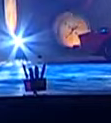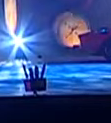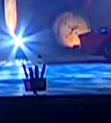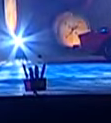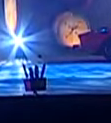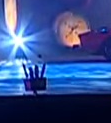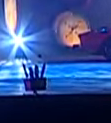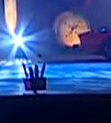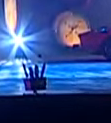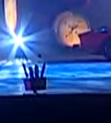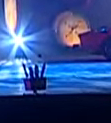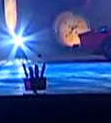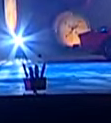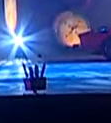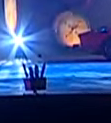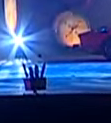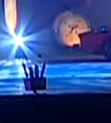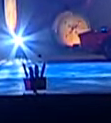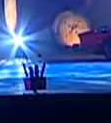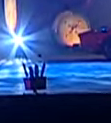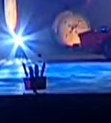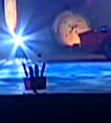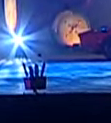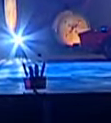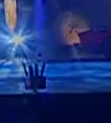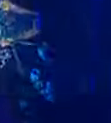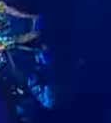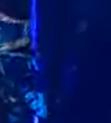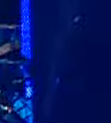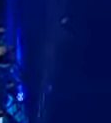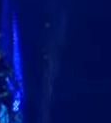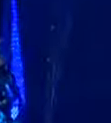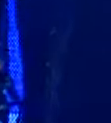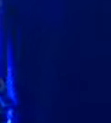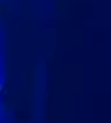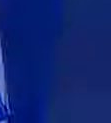Nos mentisteis. Habéis cometido un grave error.